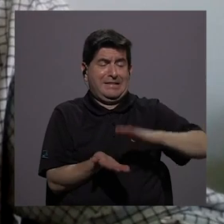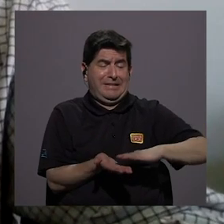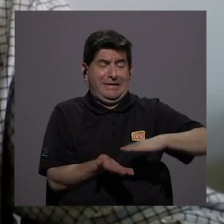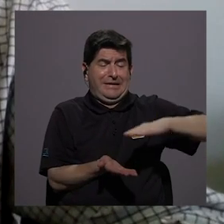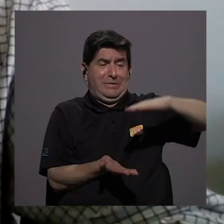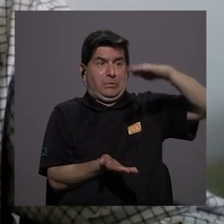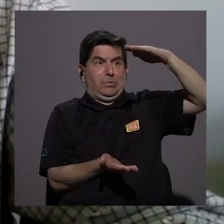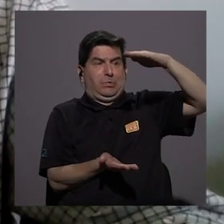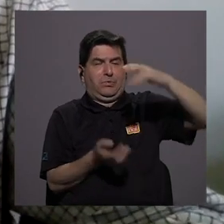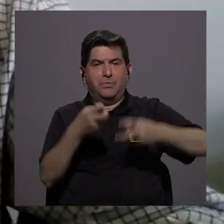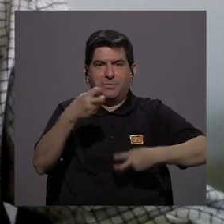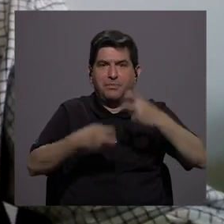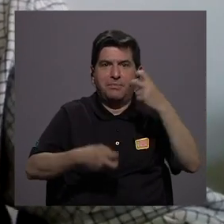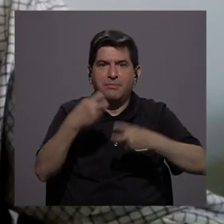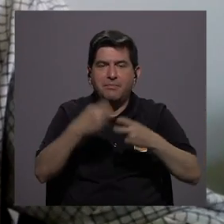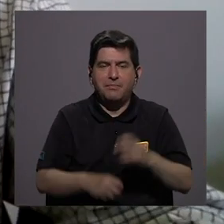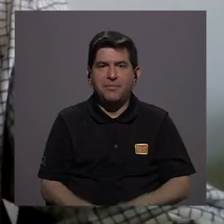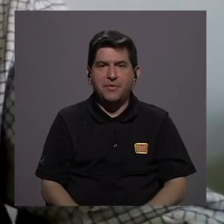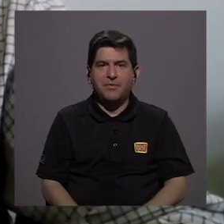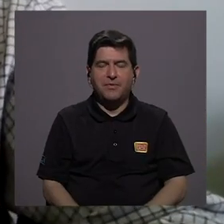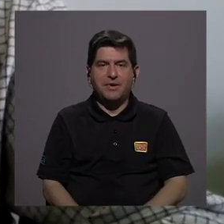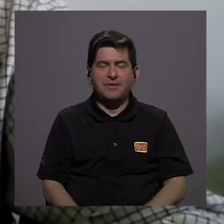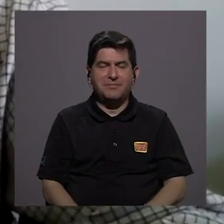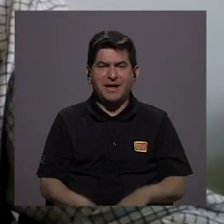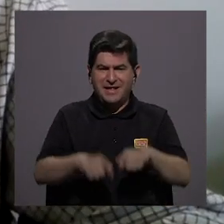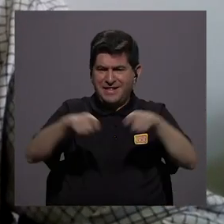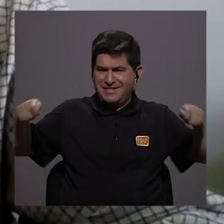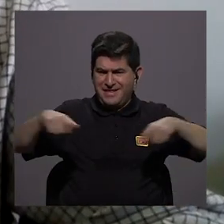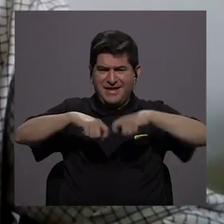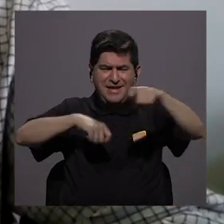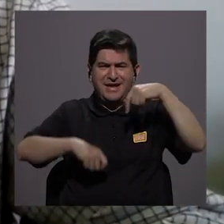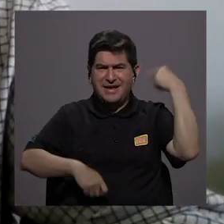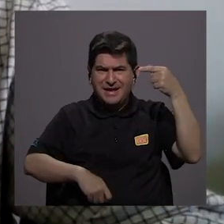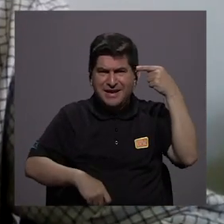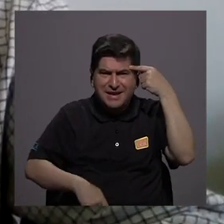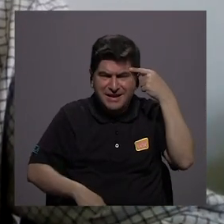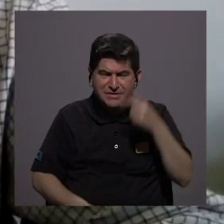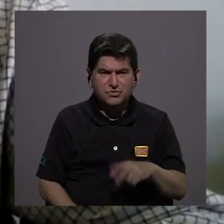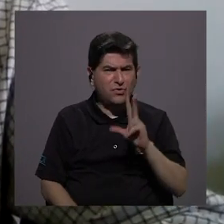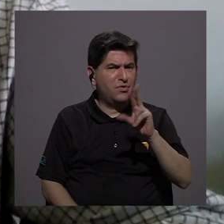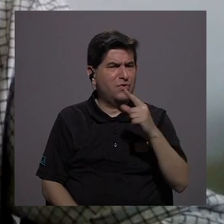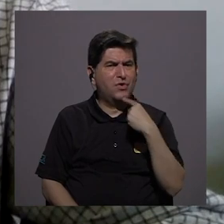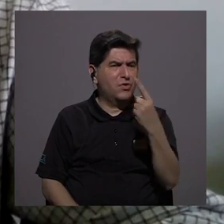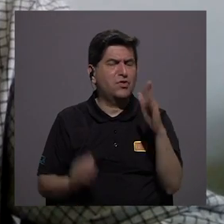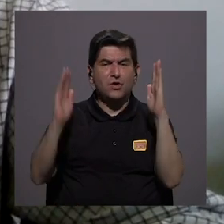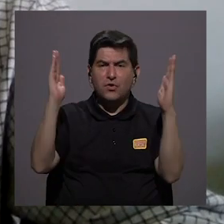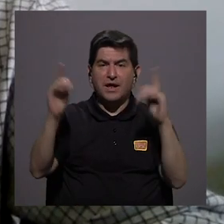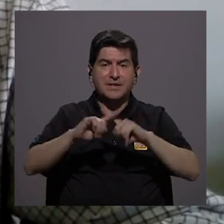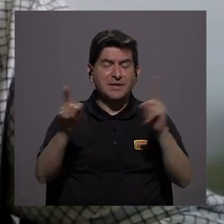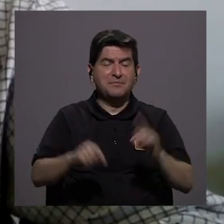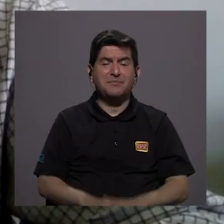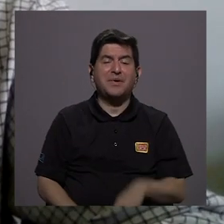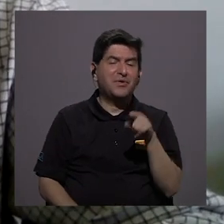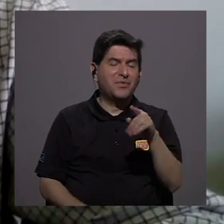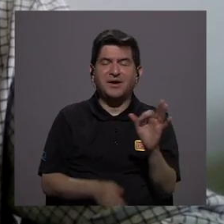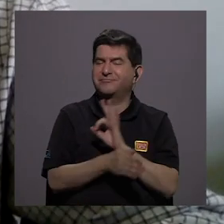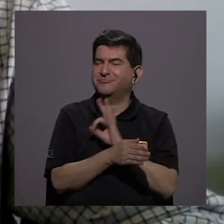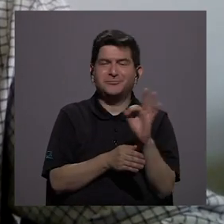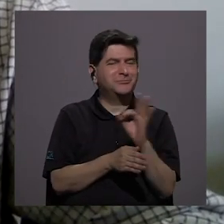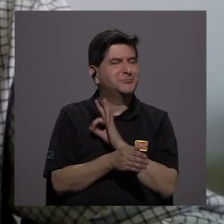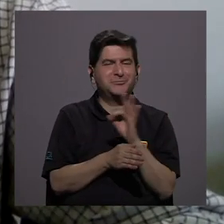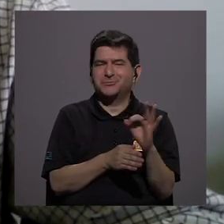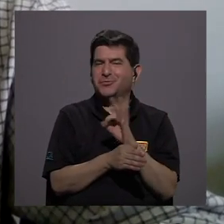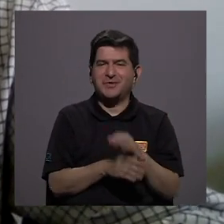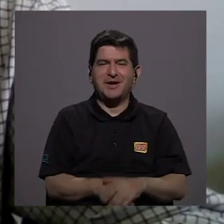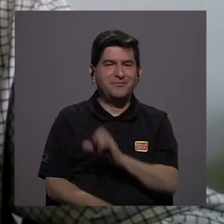grande, tenemos un problema de tamaño del Estado, que yo no digo que es un Estado grande, yo lo que digo es que es un Estado ineficiente,